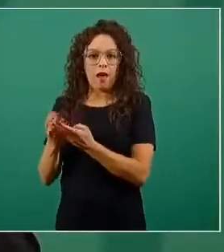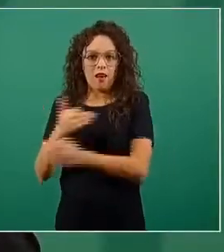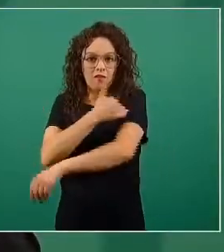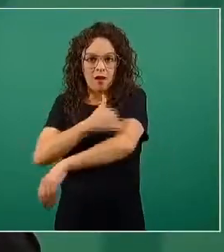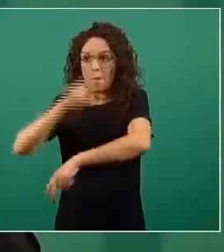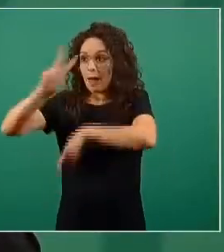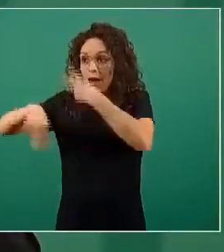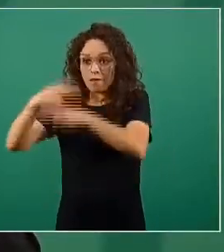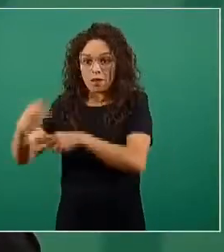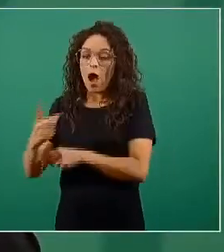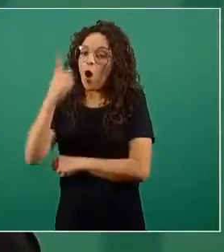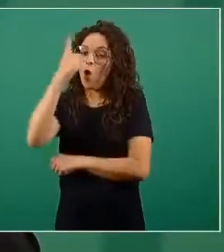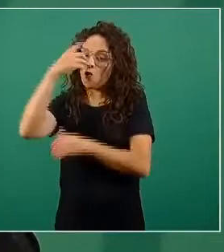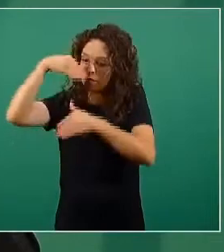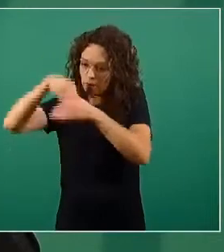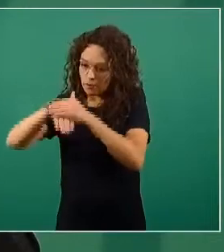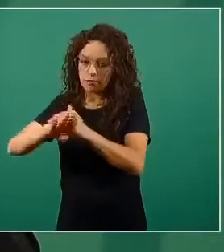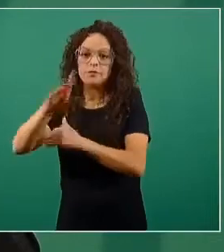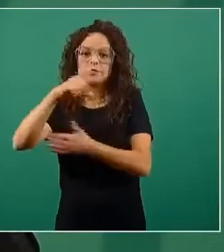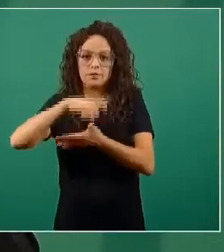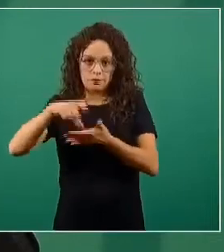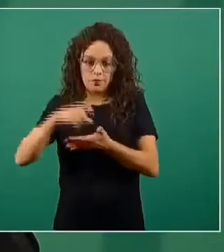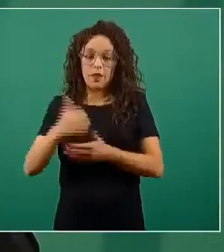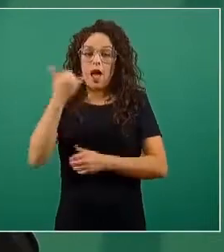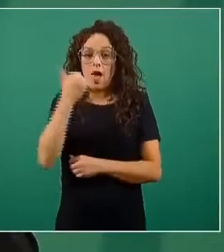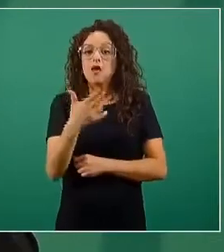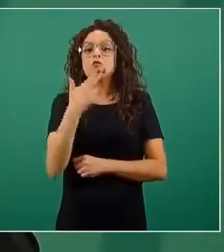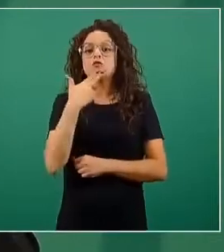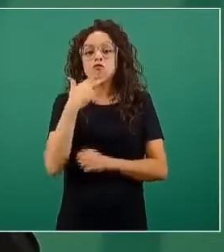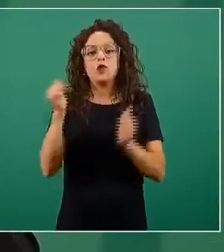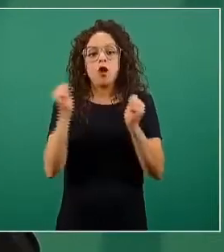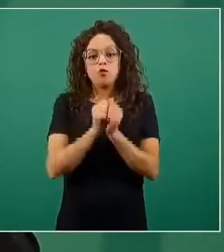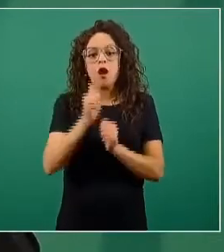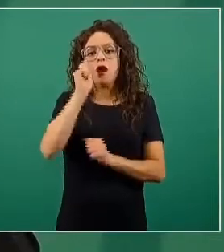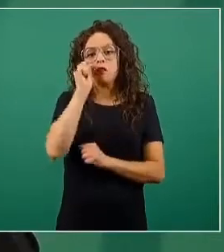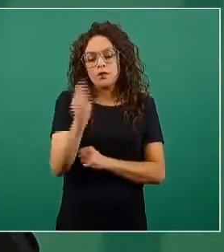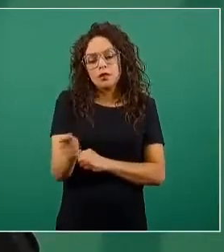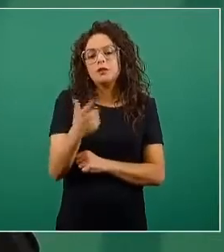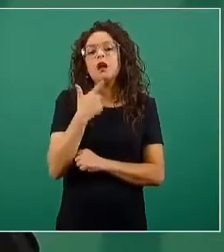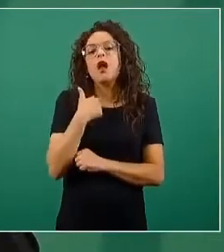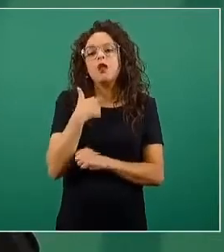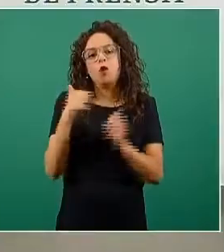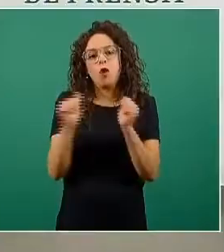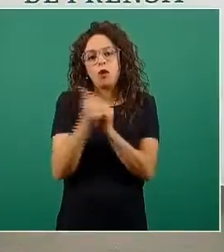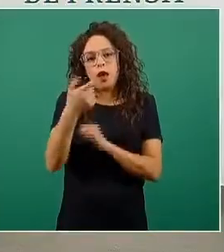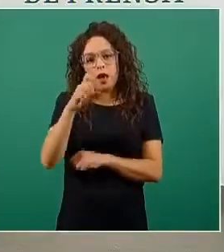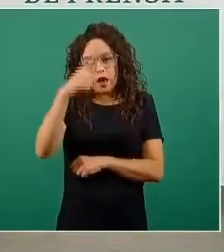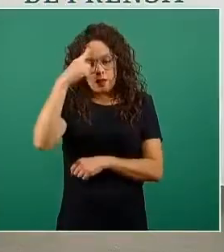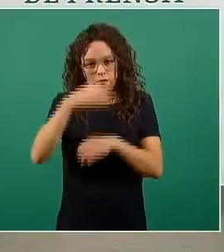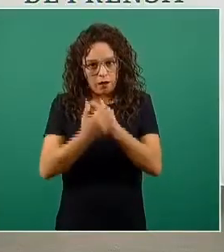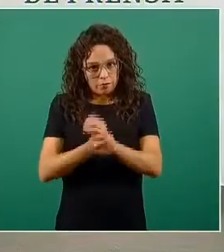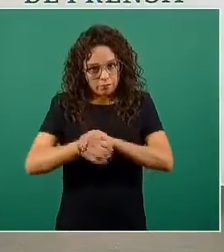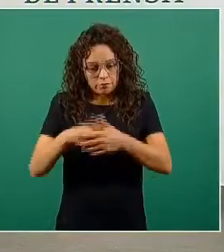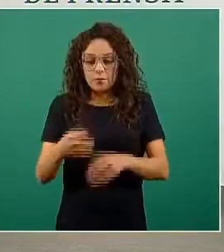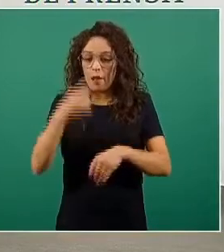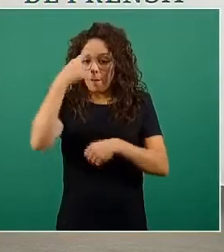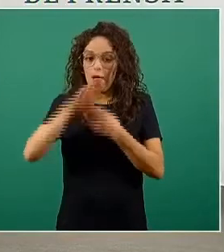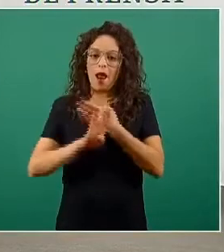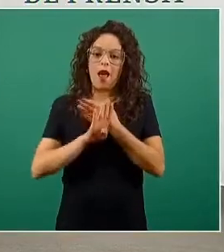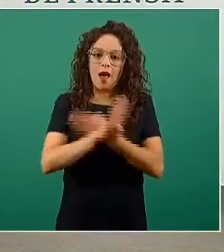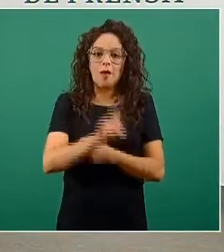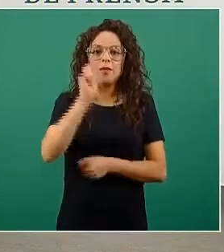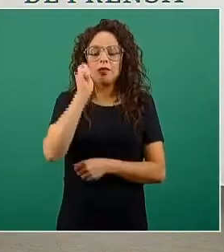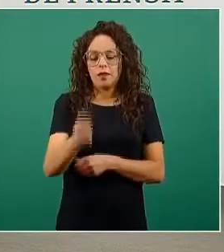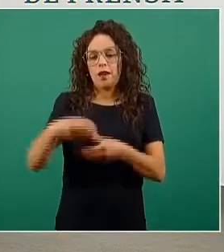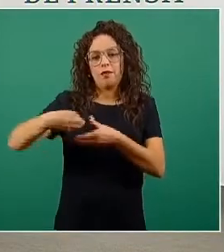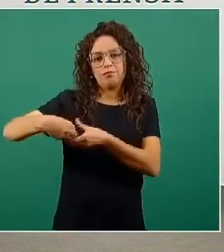seguirá siendo con las medidas adecuadas, uso de alcohol gel al ingresar, sana distancia, evitando la saturación, e inclusive